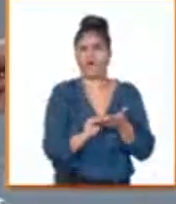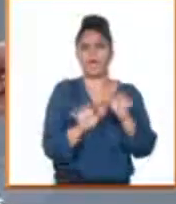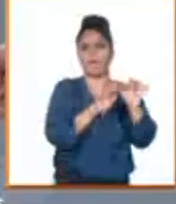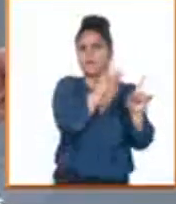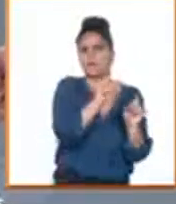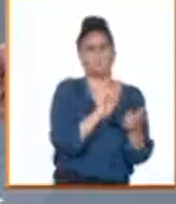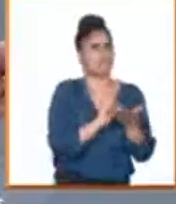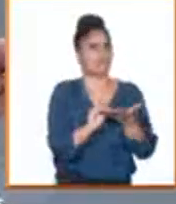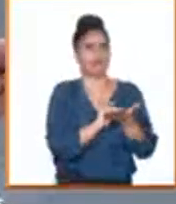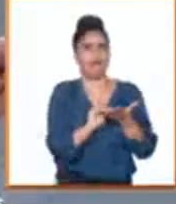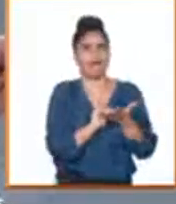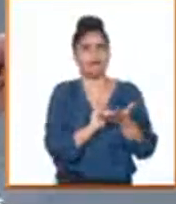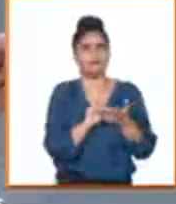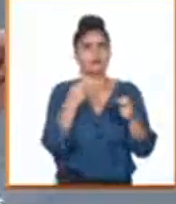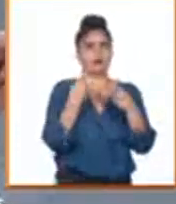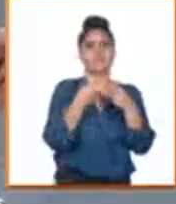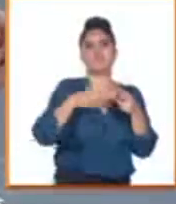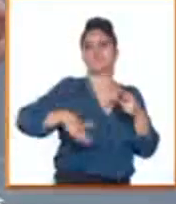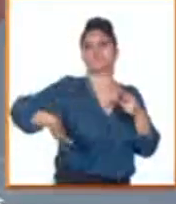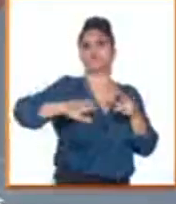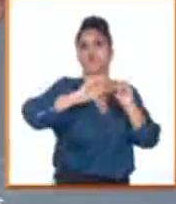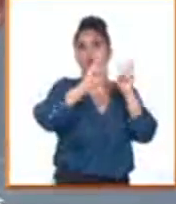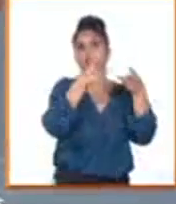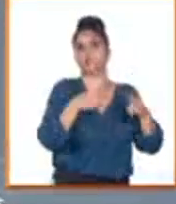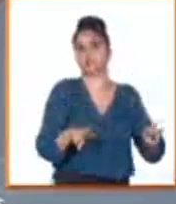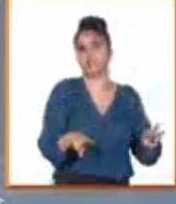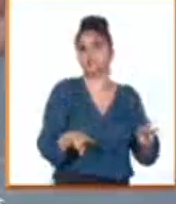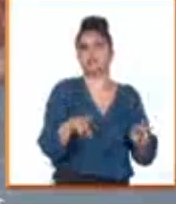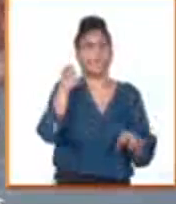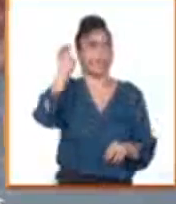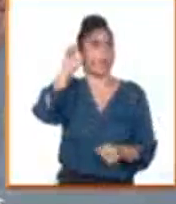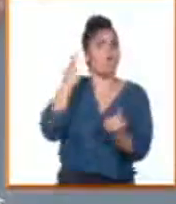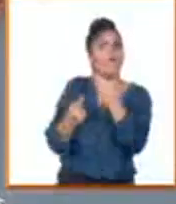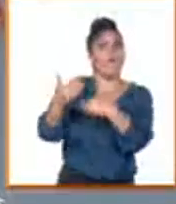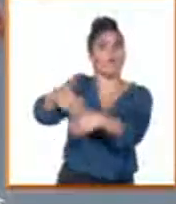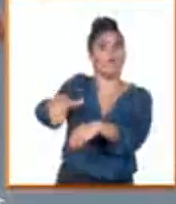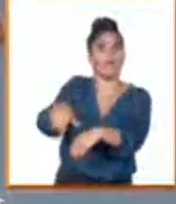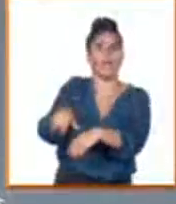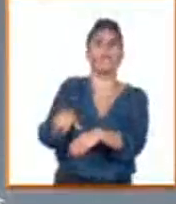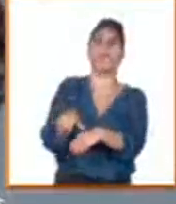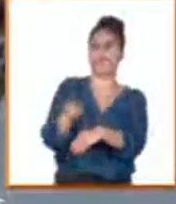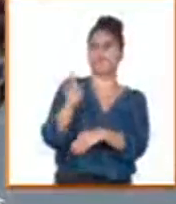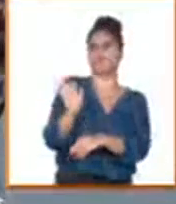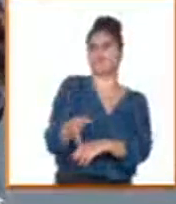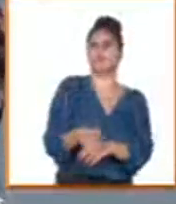que no son digamos propios para un proceso alternativo como lo es Cuba.